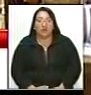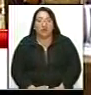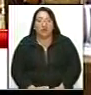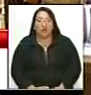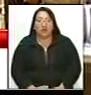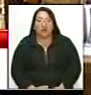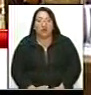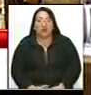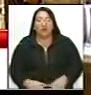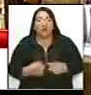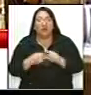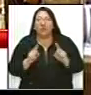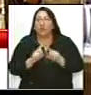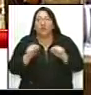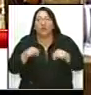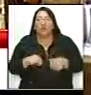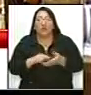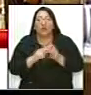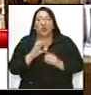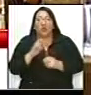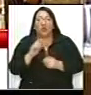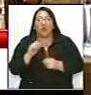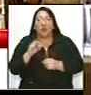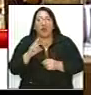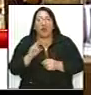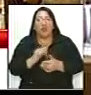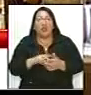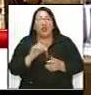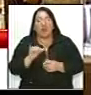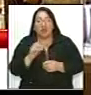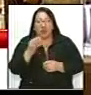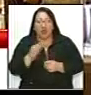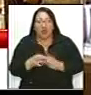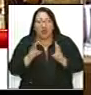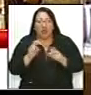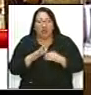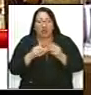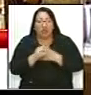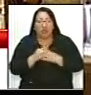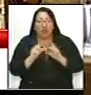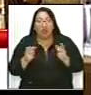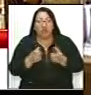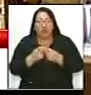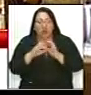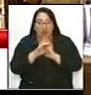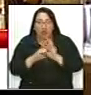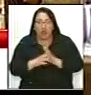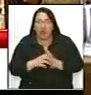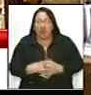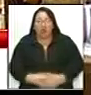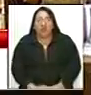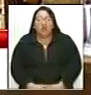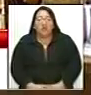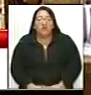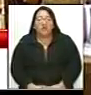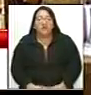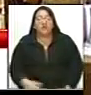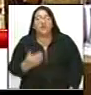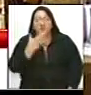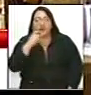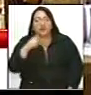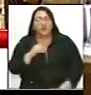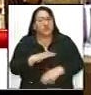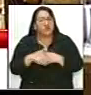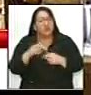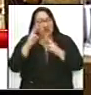Entonces, no, aquí se dio una cuestión previa y el tema de la Comisión de Constitución, quien se merece